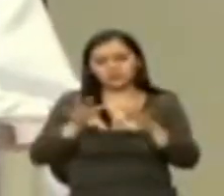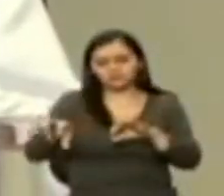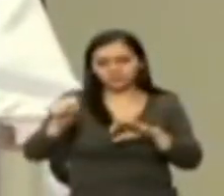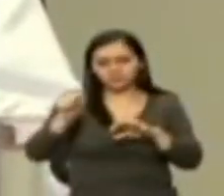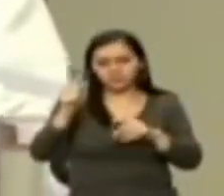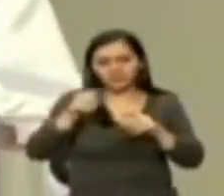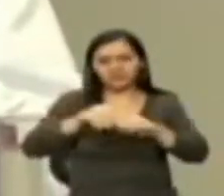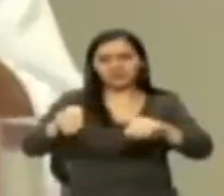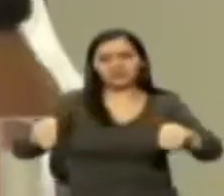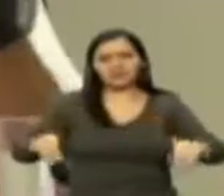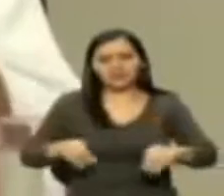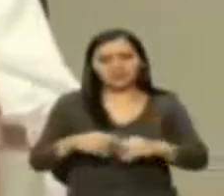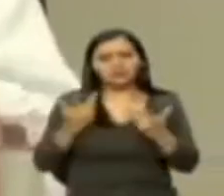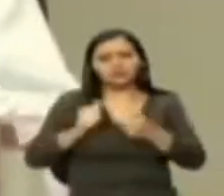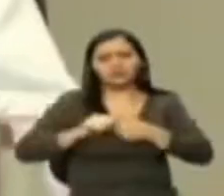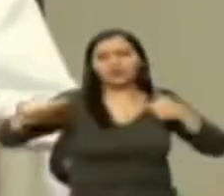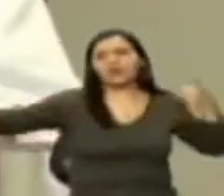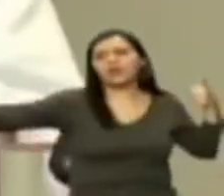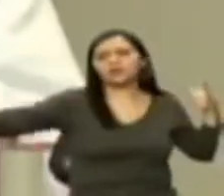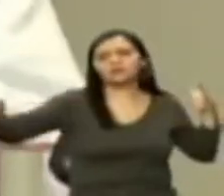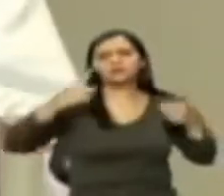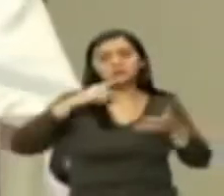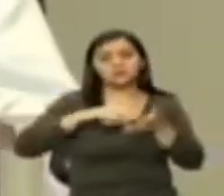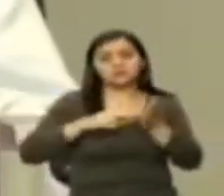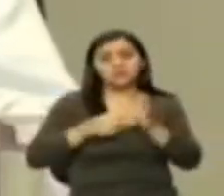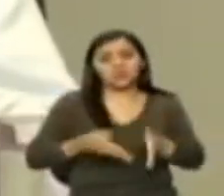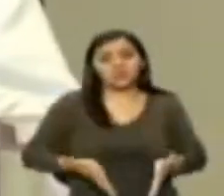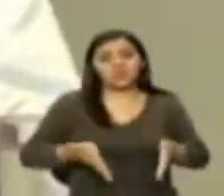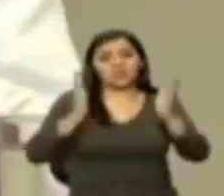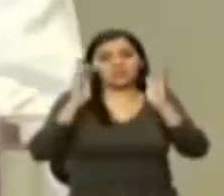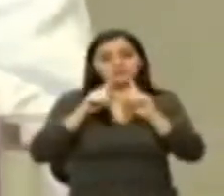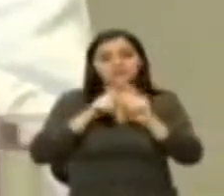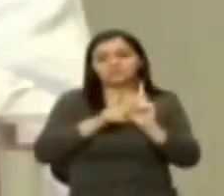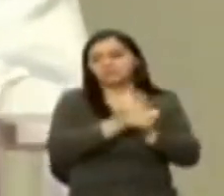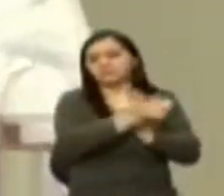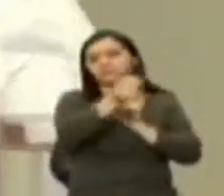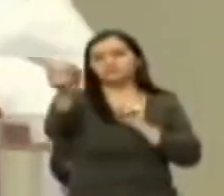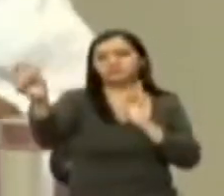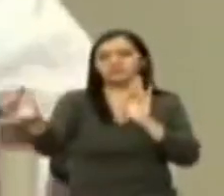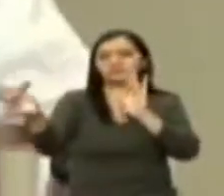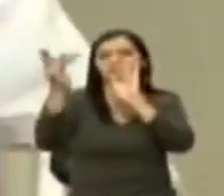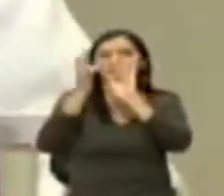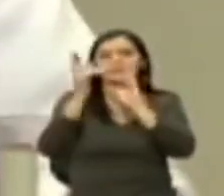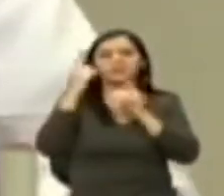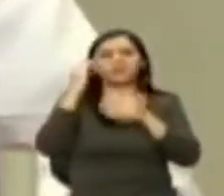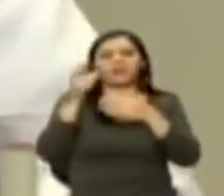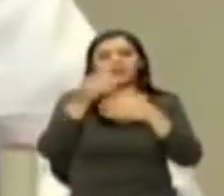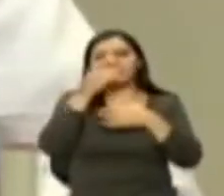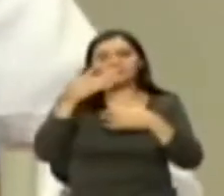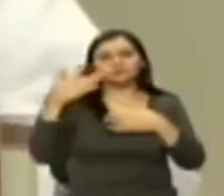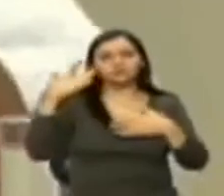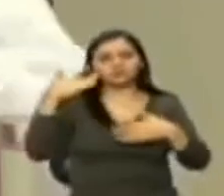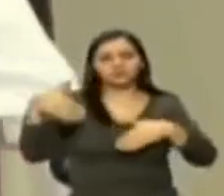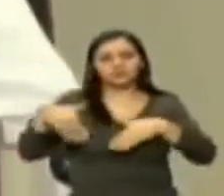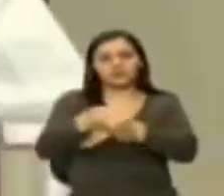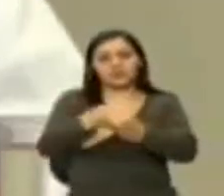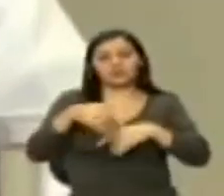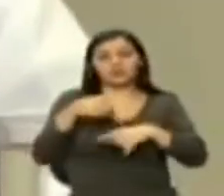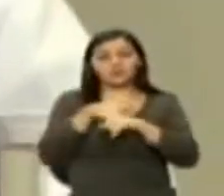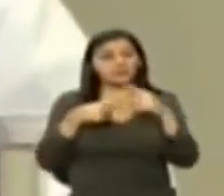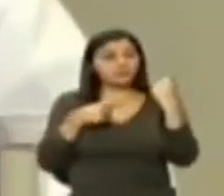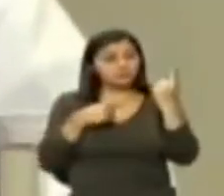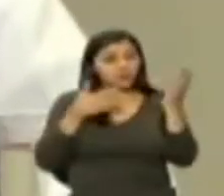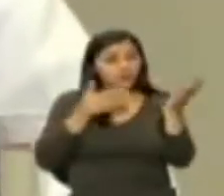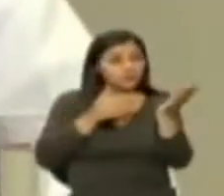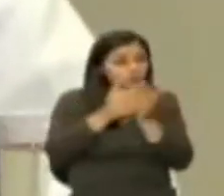terrenos. Felizmente me dicen que ese carretero va a servir, ¿no?, para el desarrollo de San Juan Bosco, para conectarlo después con la troncal amazónica, porque que solo sirva,